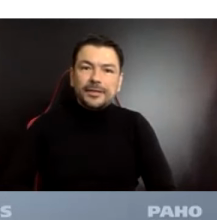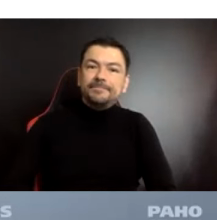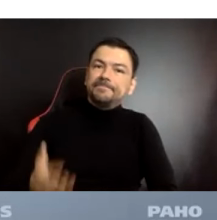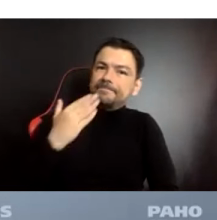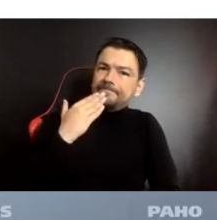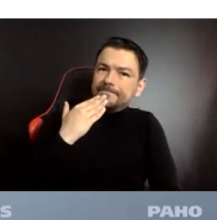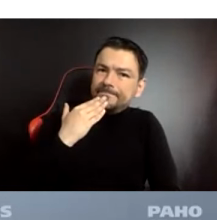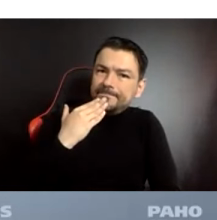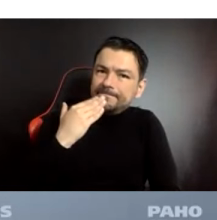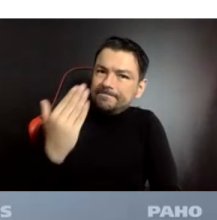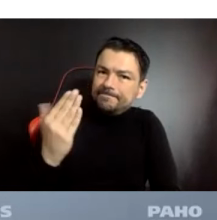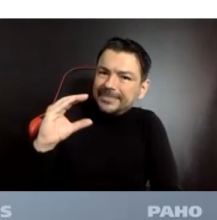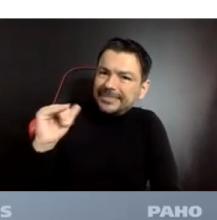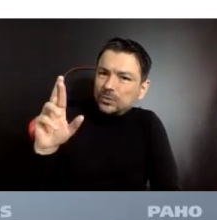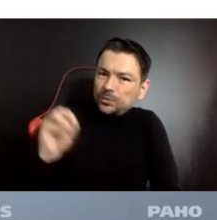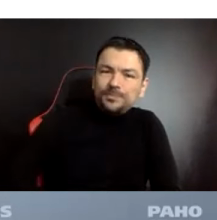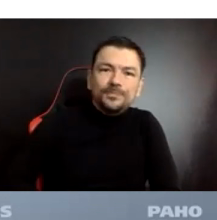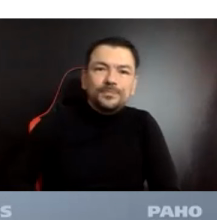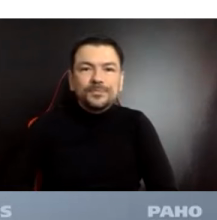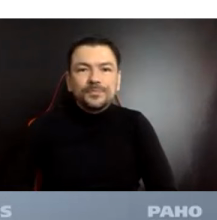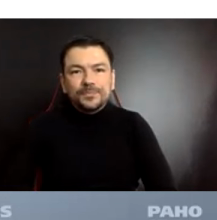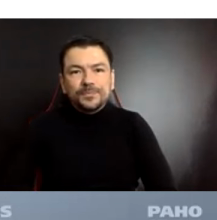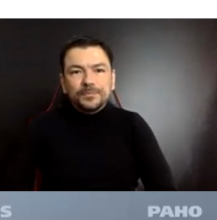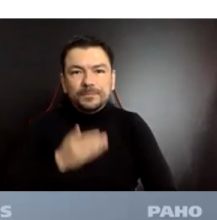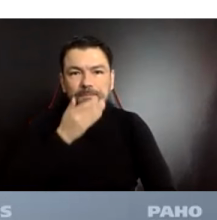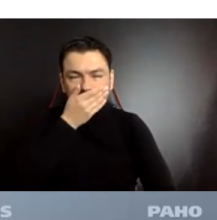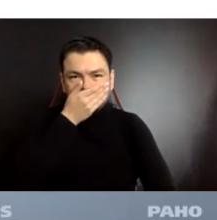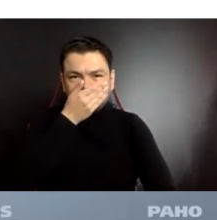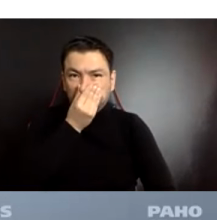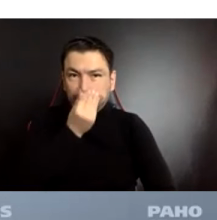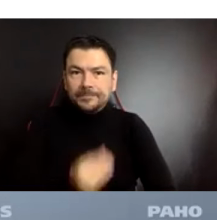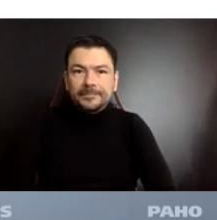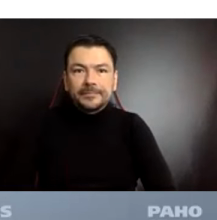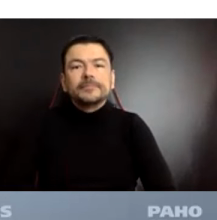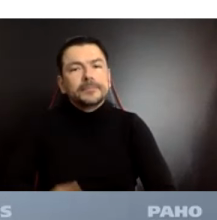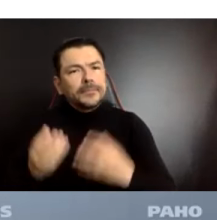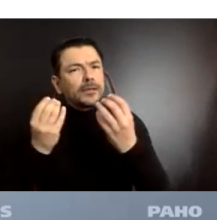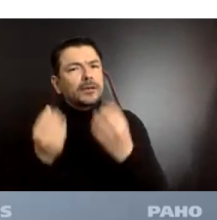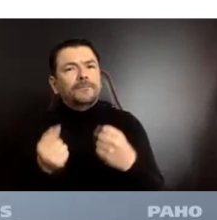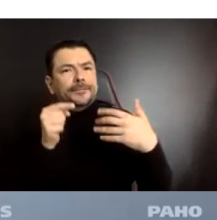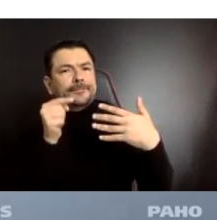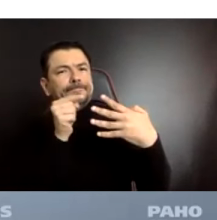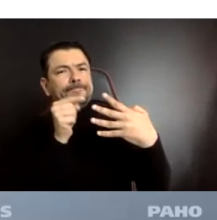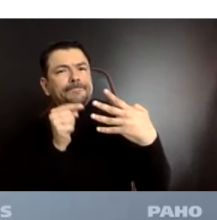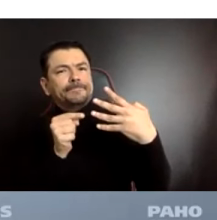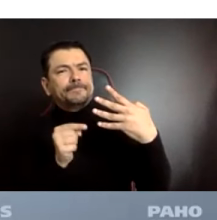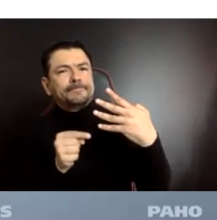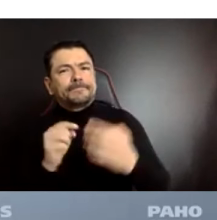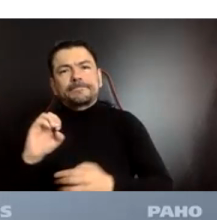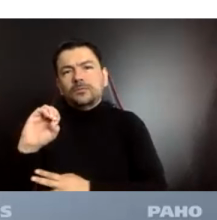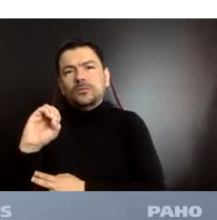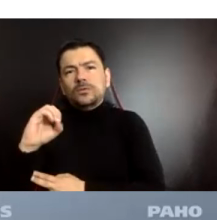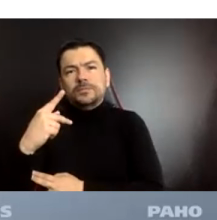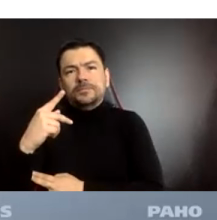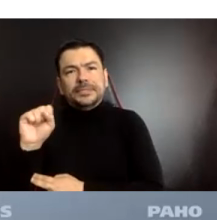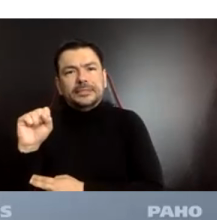porque has resaltado algunos de los puntos más importantes dentro de la OPS en que podamos trabajar en entregar información